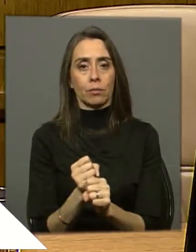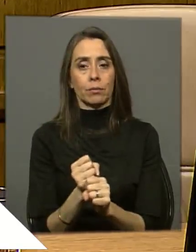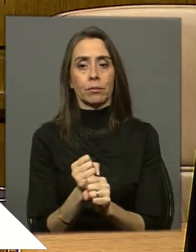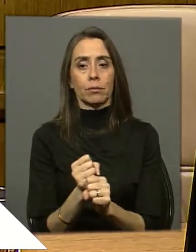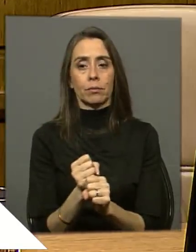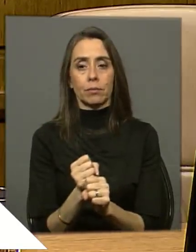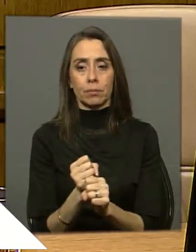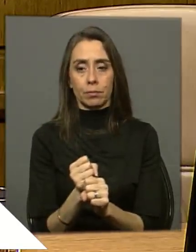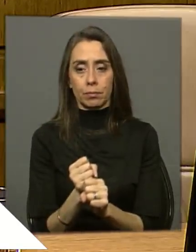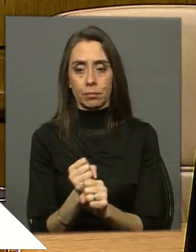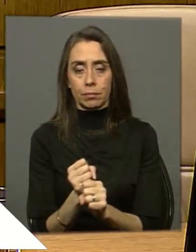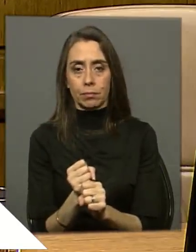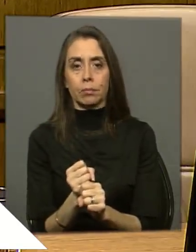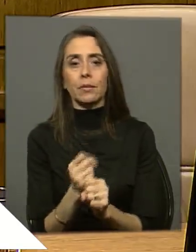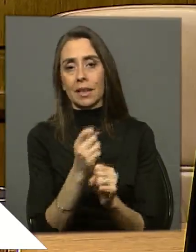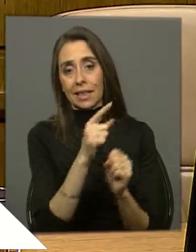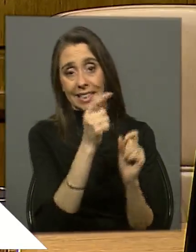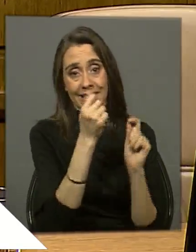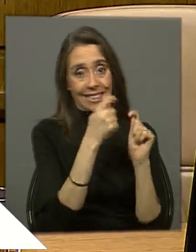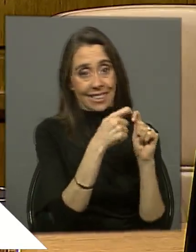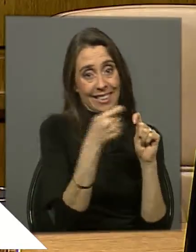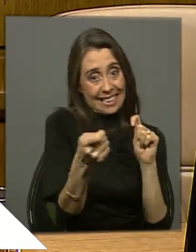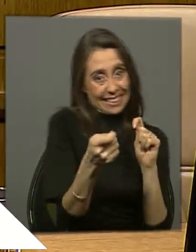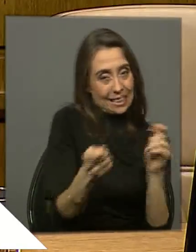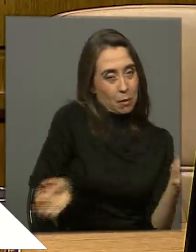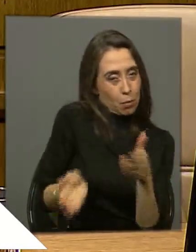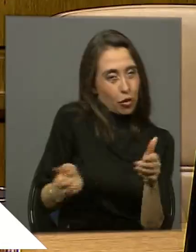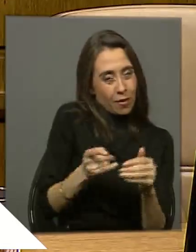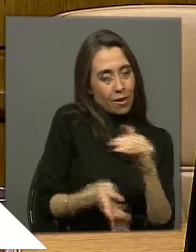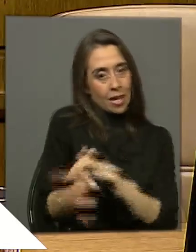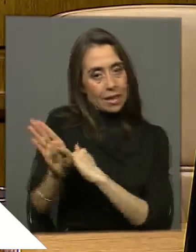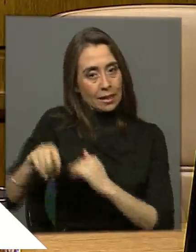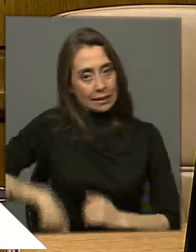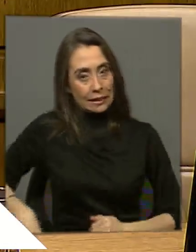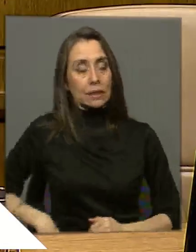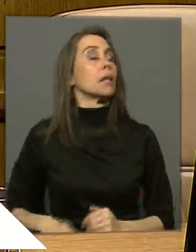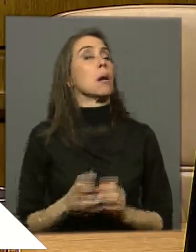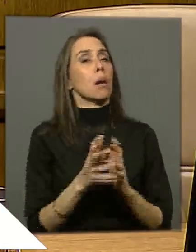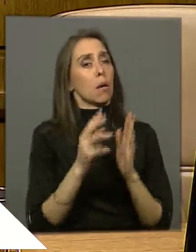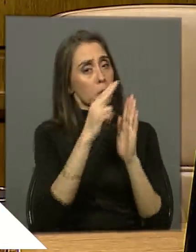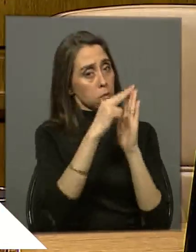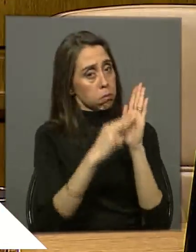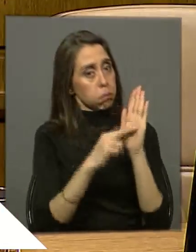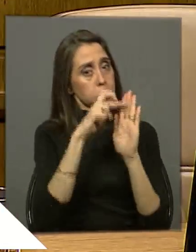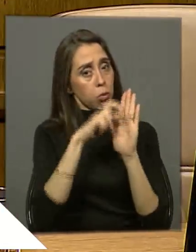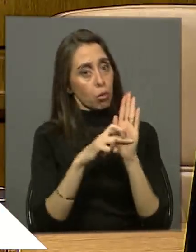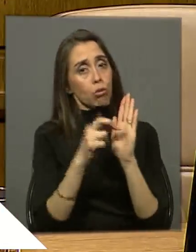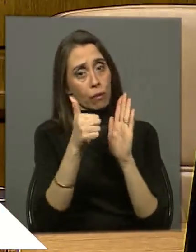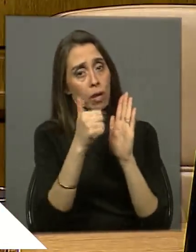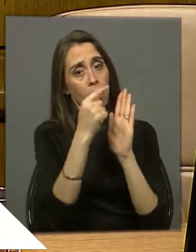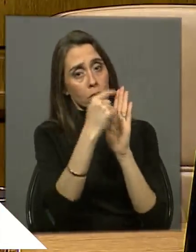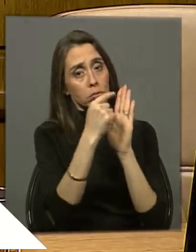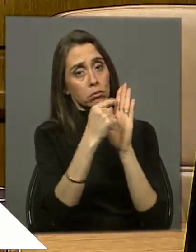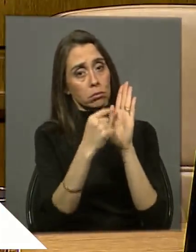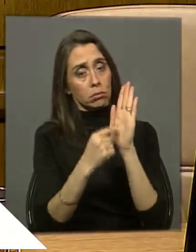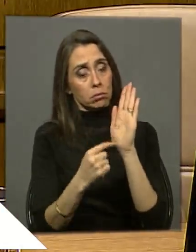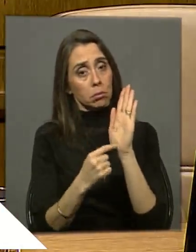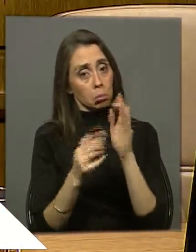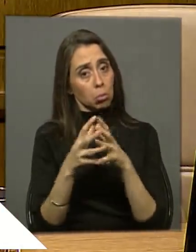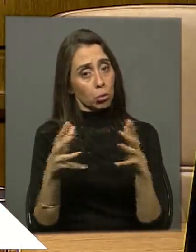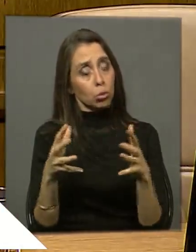porque son incentivos. Los méritos de este proyecto son muchos, por supuesto. Yo destacaría